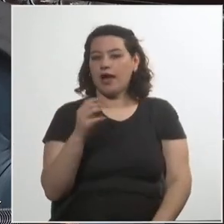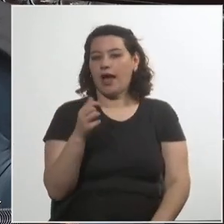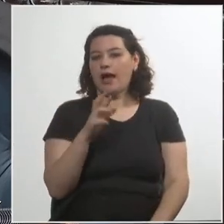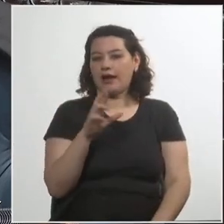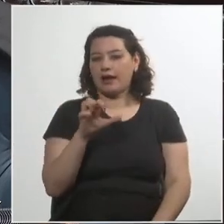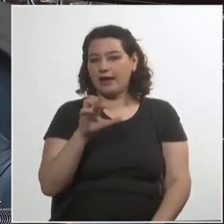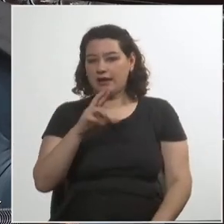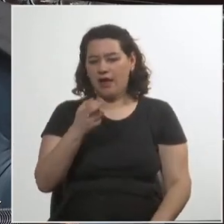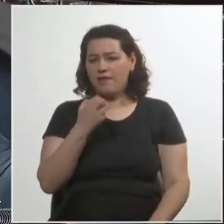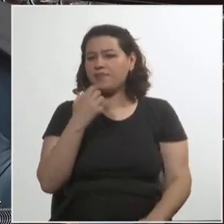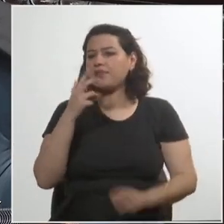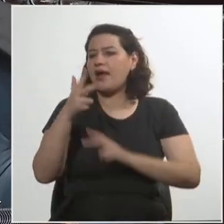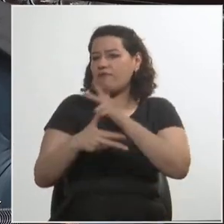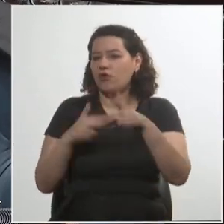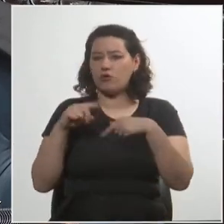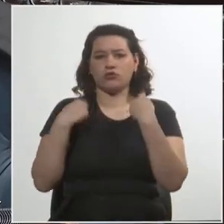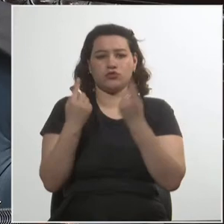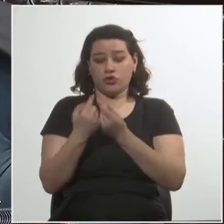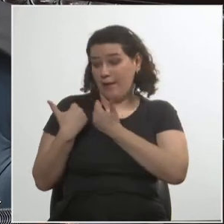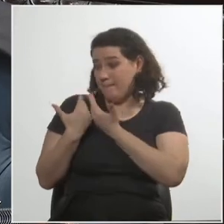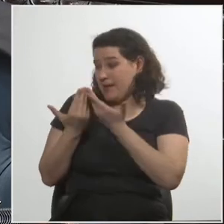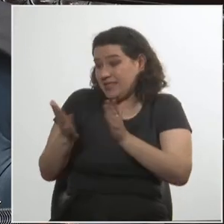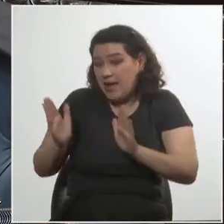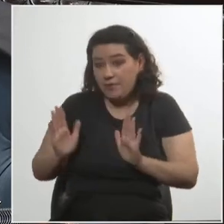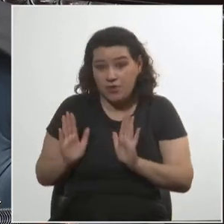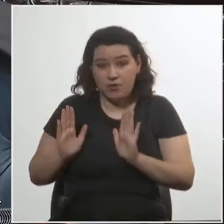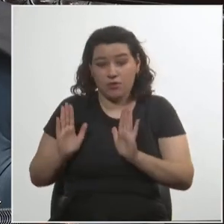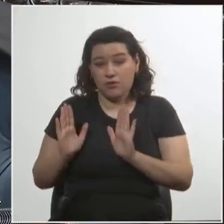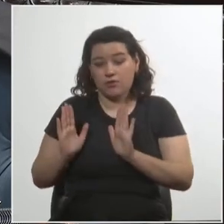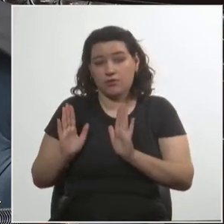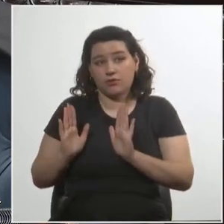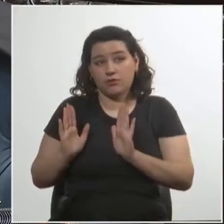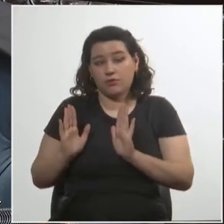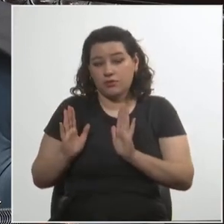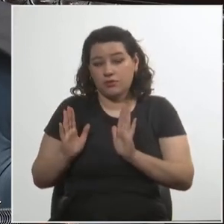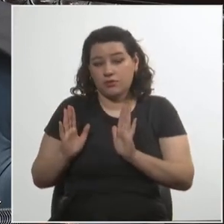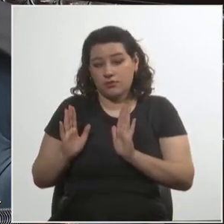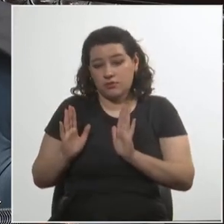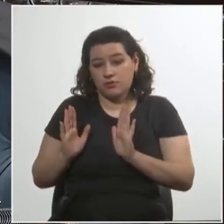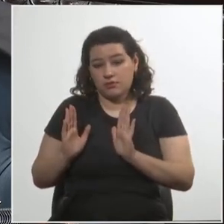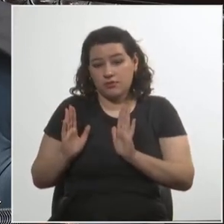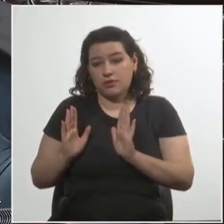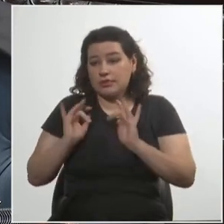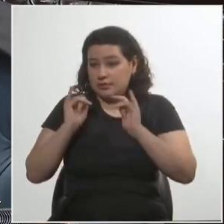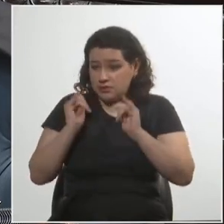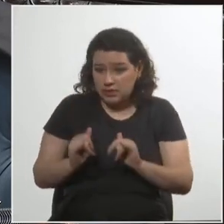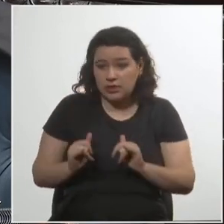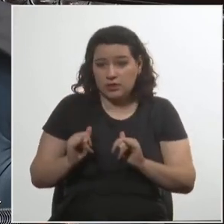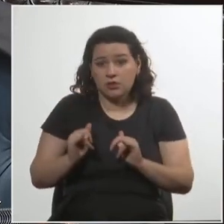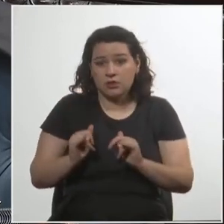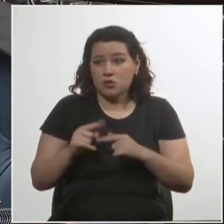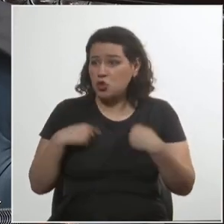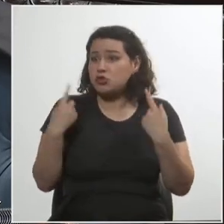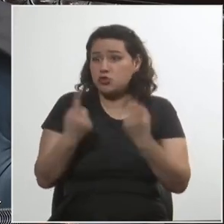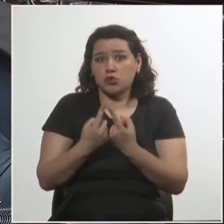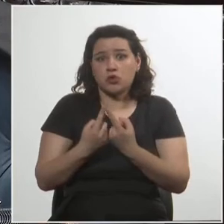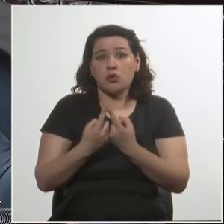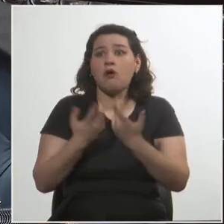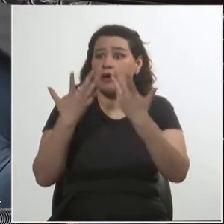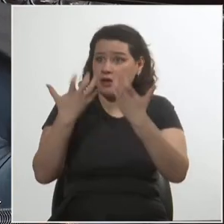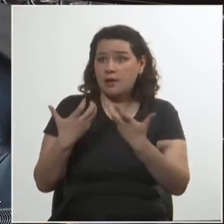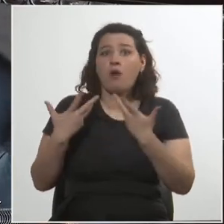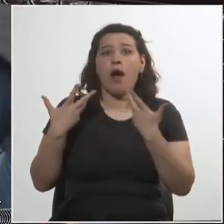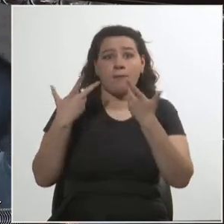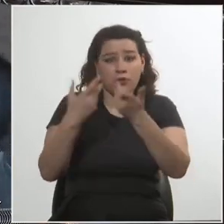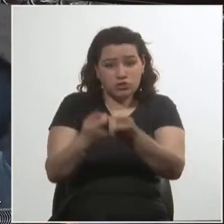cuando mencionaba que dijimos desde el inicio que estábamos dispuestos a considerar efectivamente la situación de